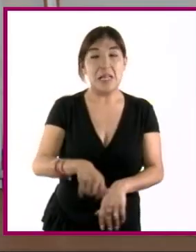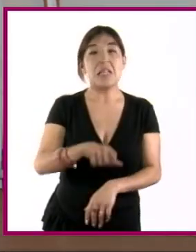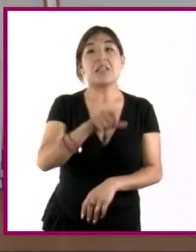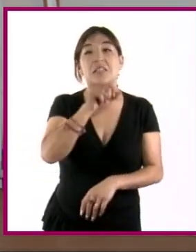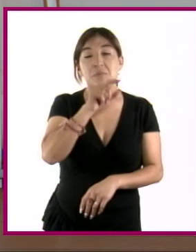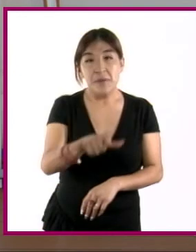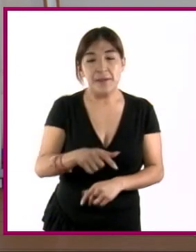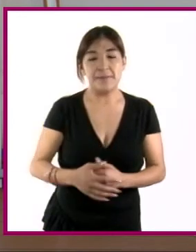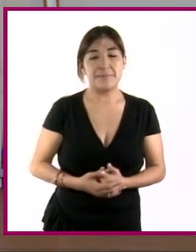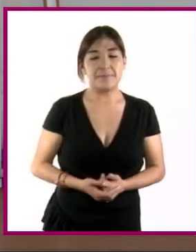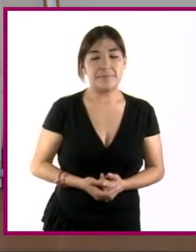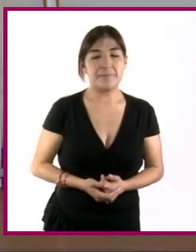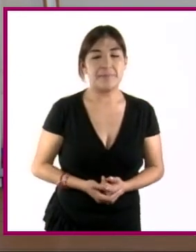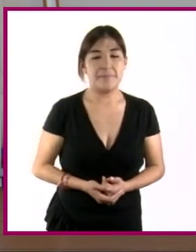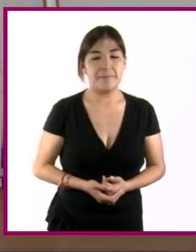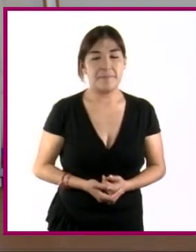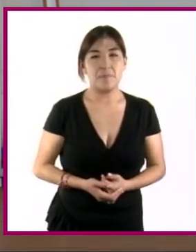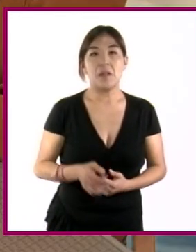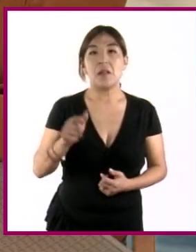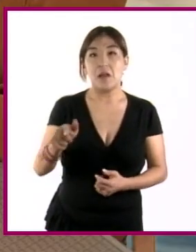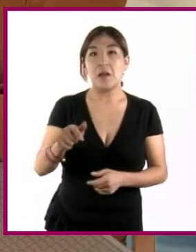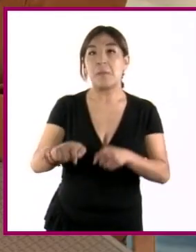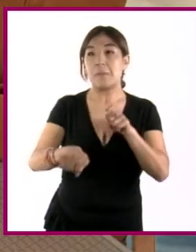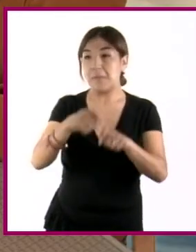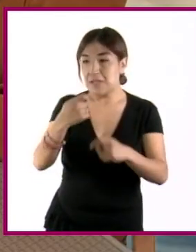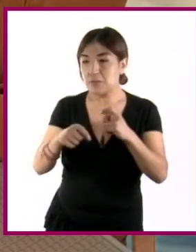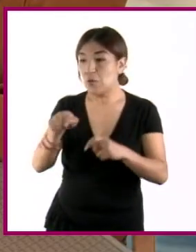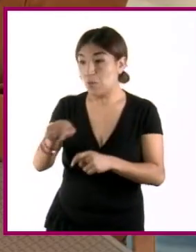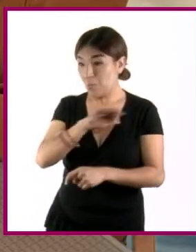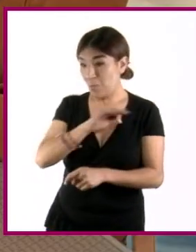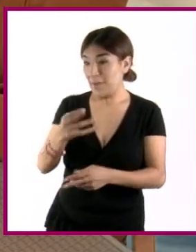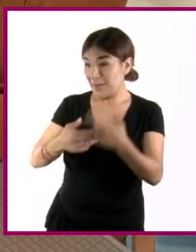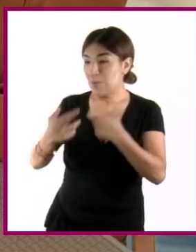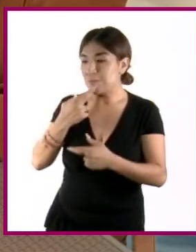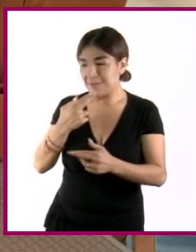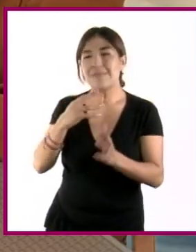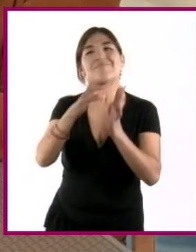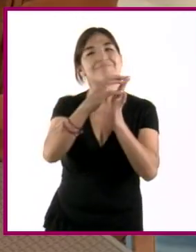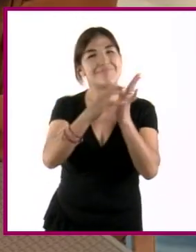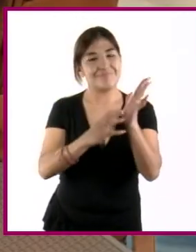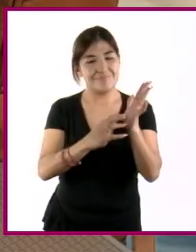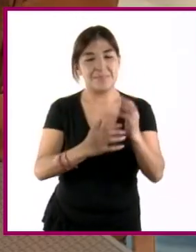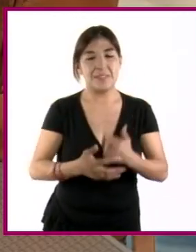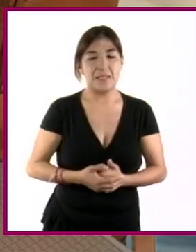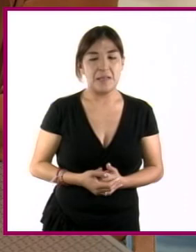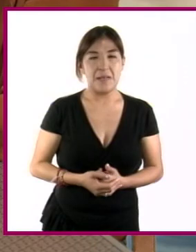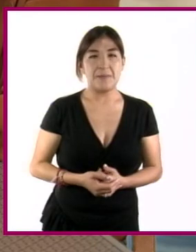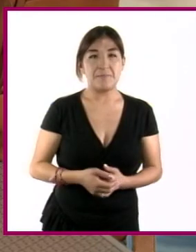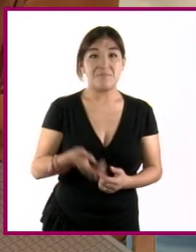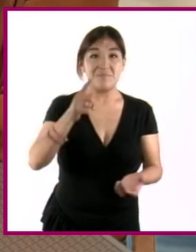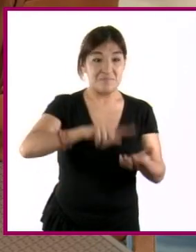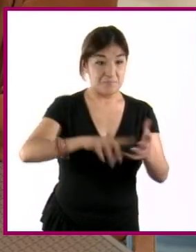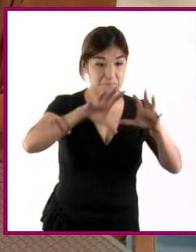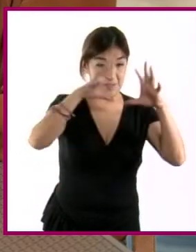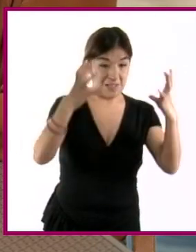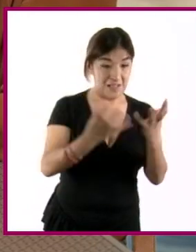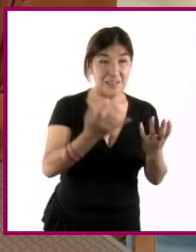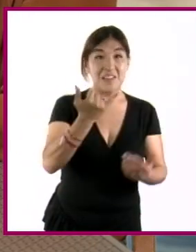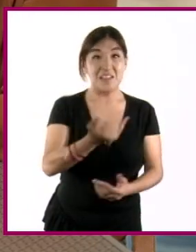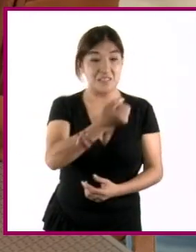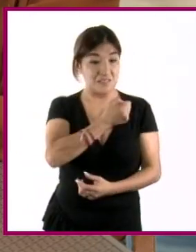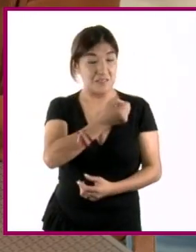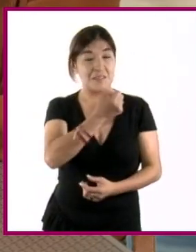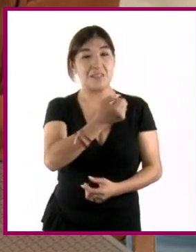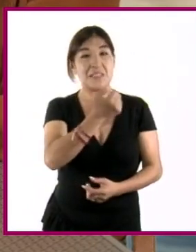manejando adecuadamente los que sí generamos. La salud del planeta y la salud de los seres humanos está estrechamente